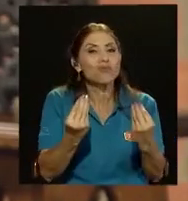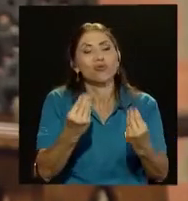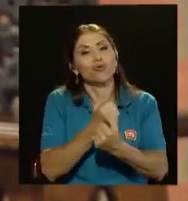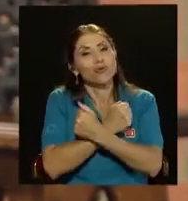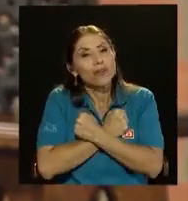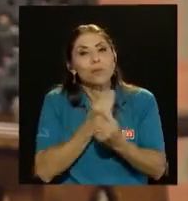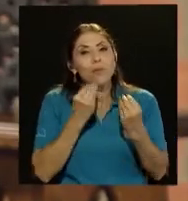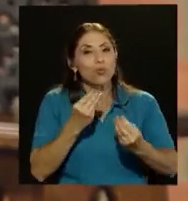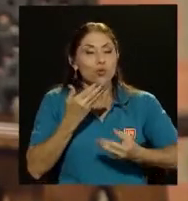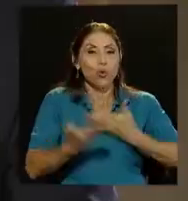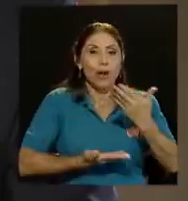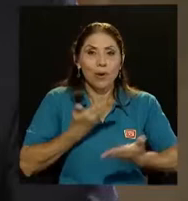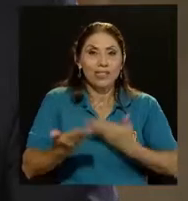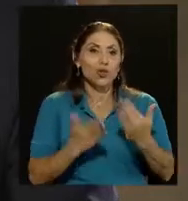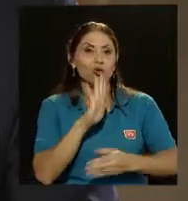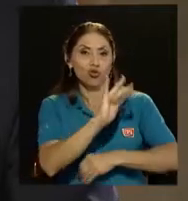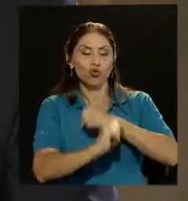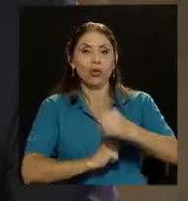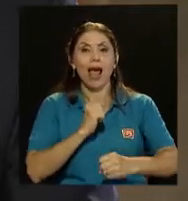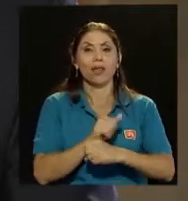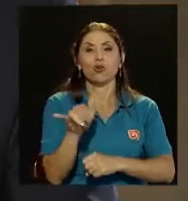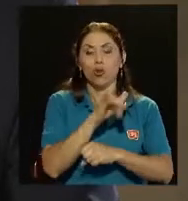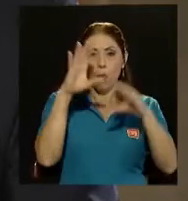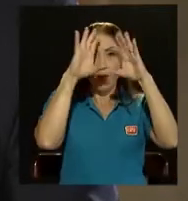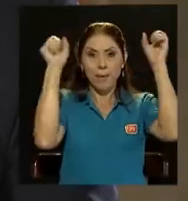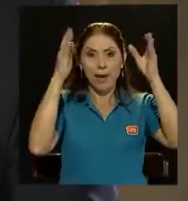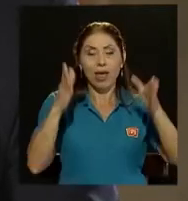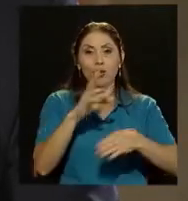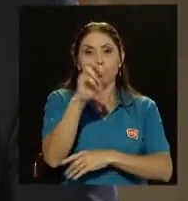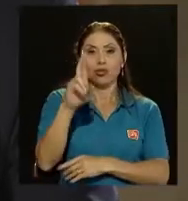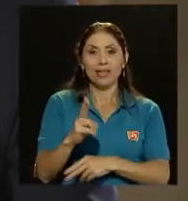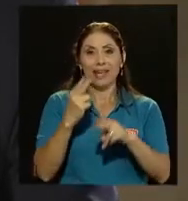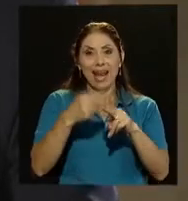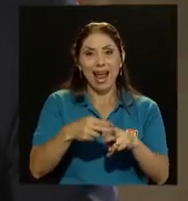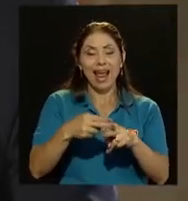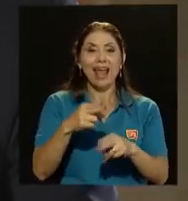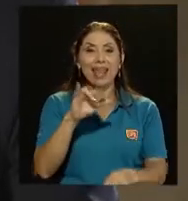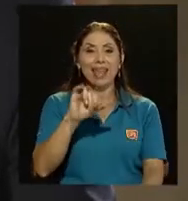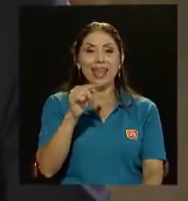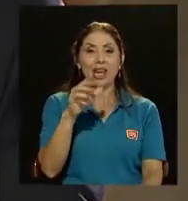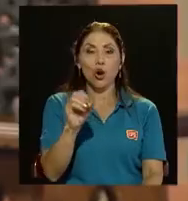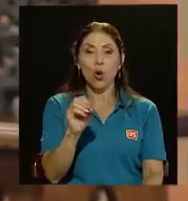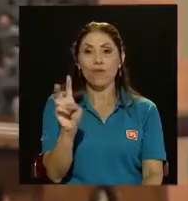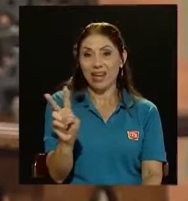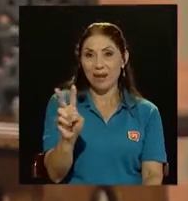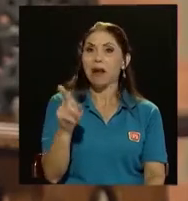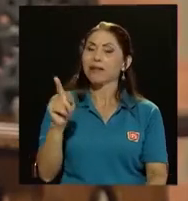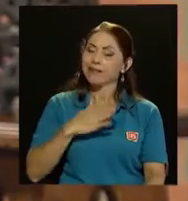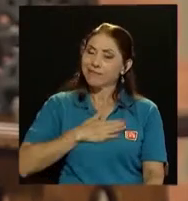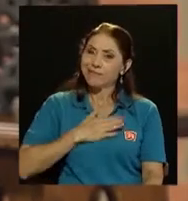durante sus años como embajador en Costa Rica, don Ingo Wilkerman ha dado para el país. Y a las amigas y